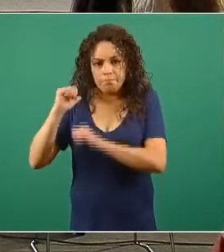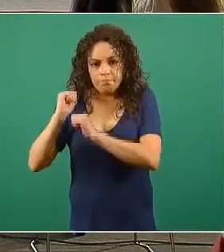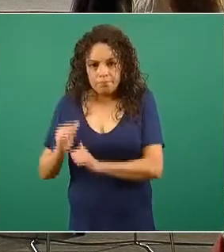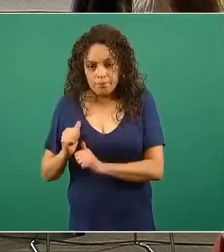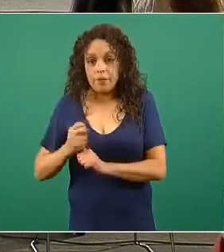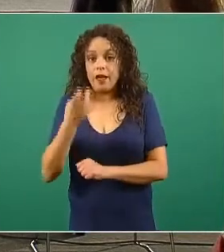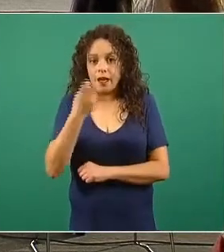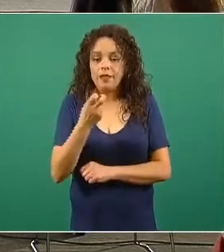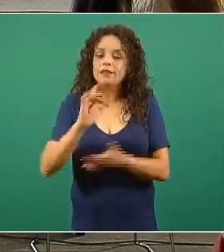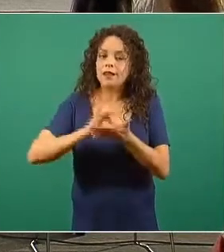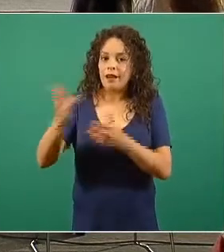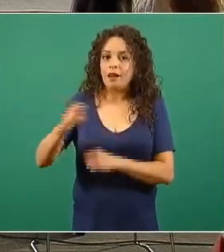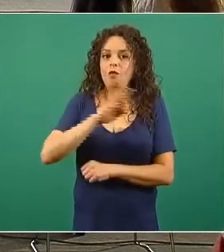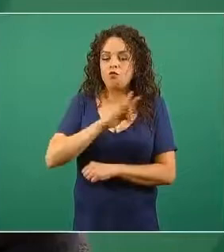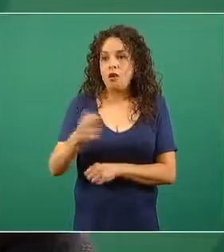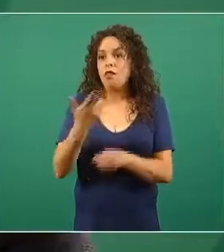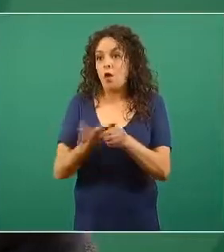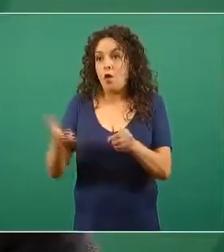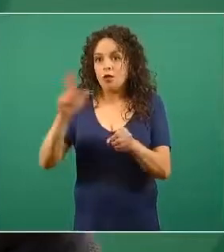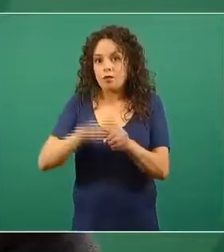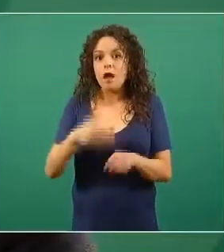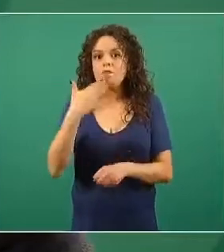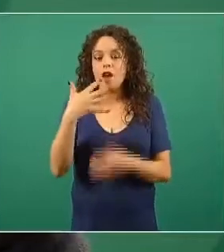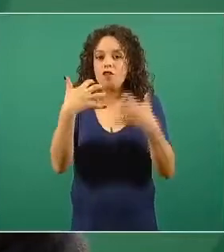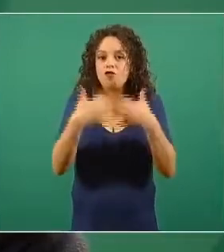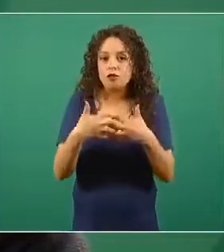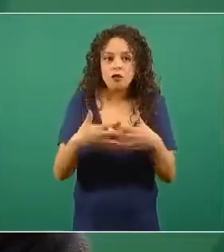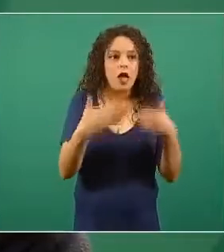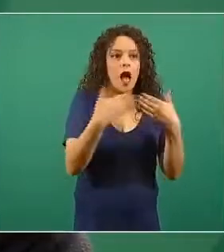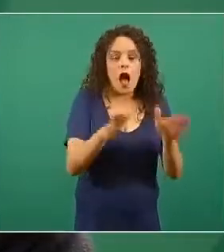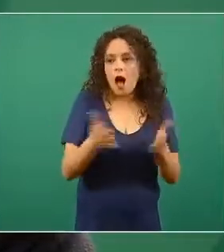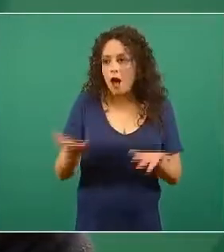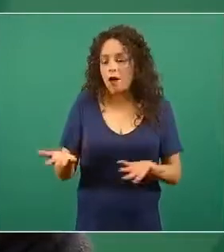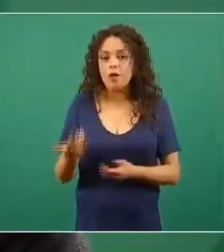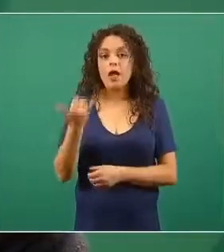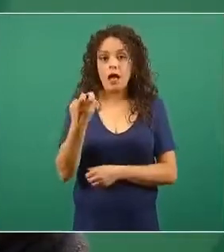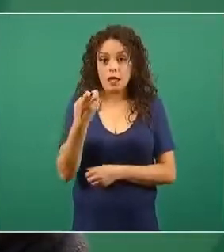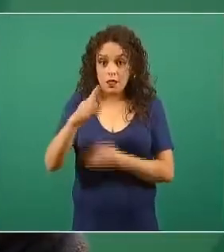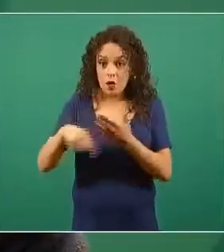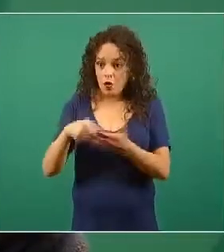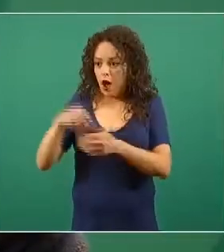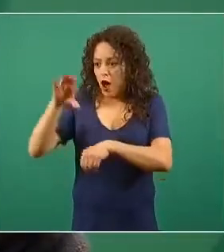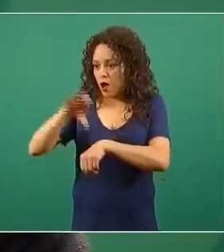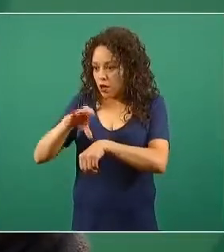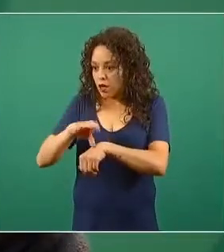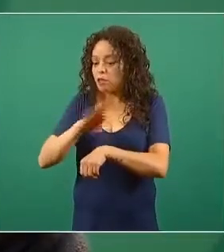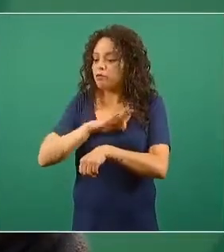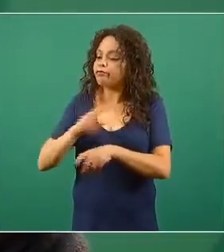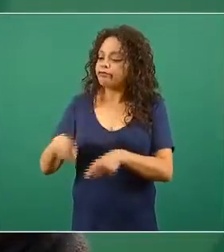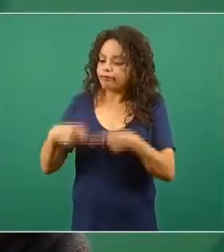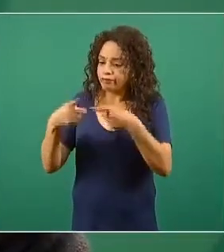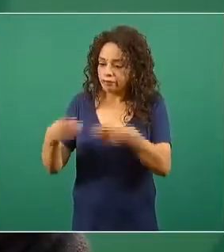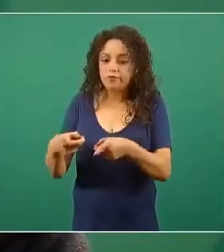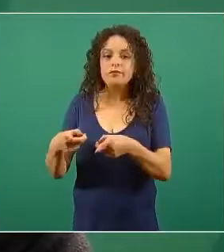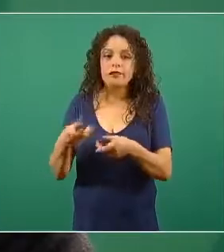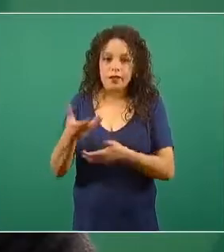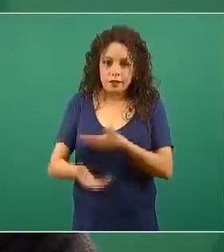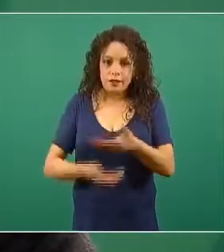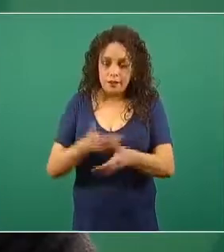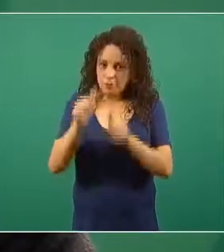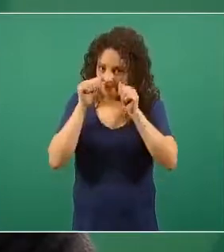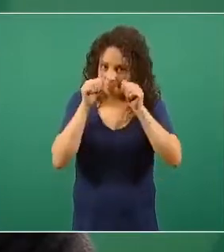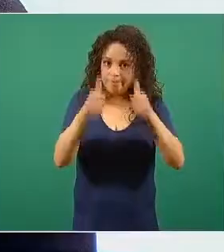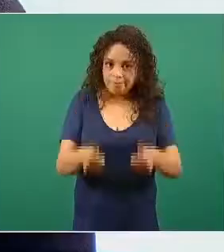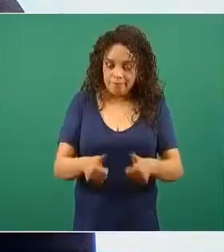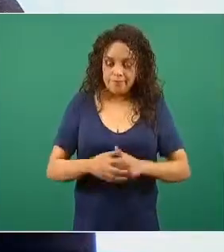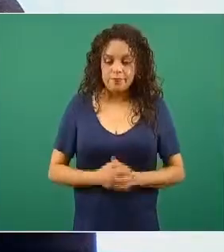estar abierto, a que el hospital pueda estar funcionando, a que una unidad médica pueda estar otorgando los servicios.